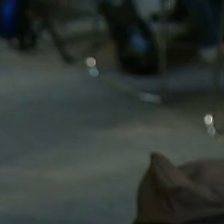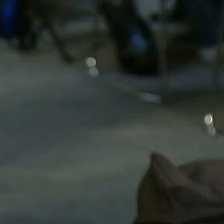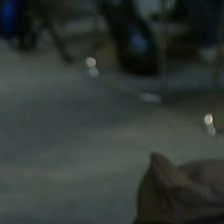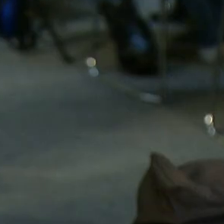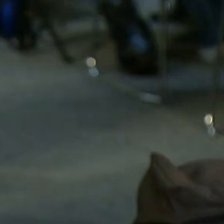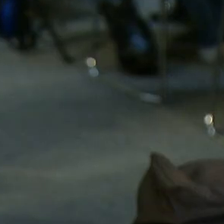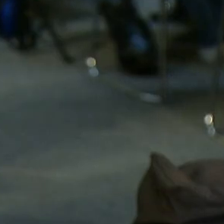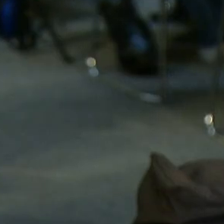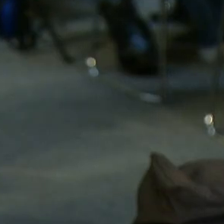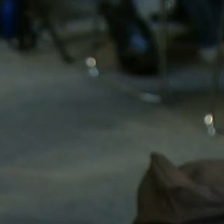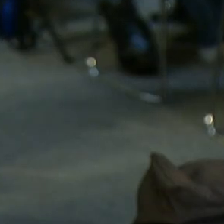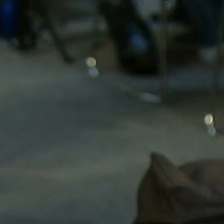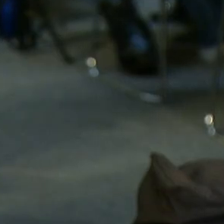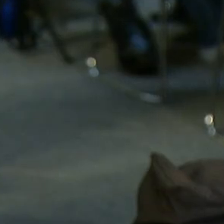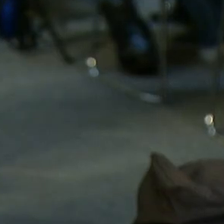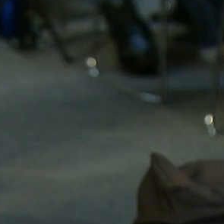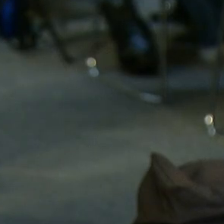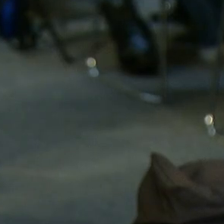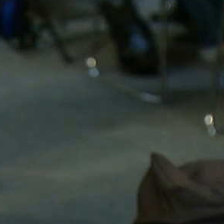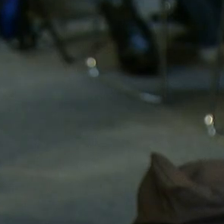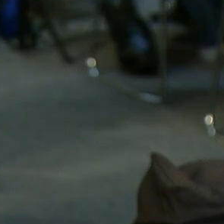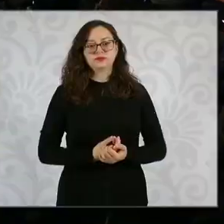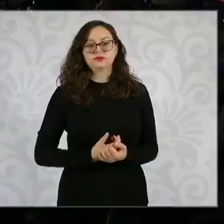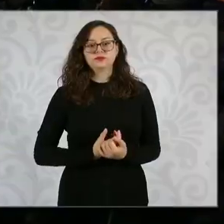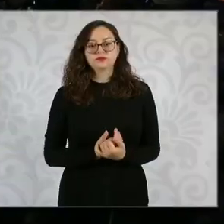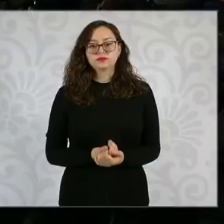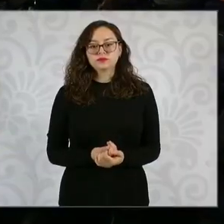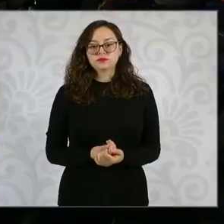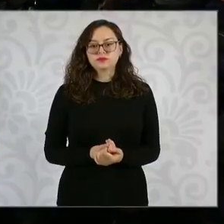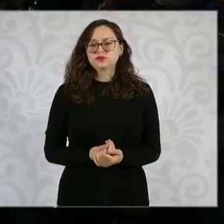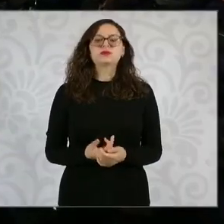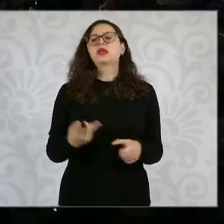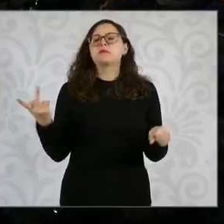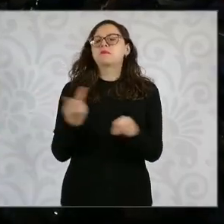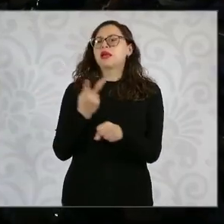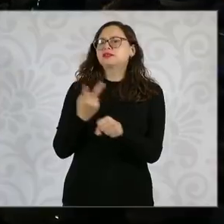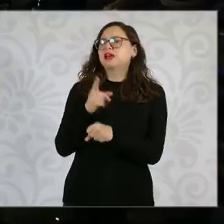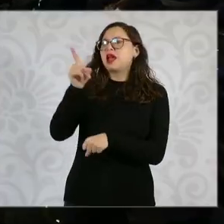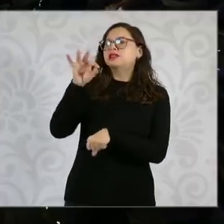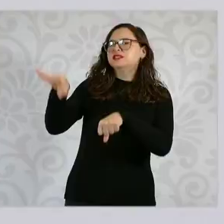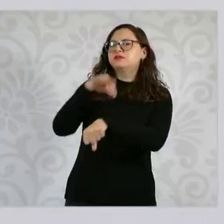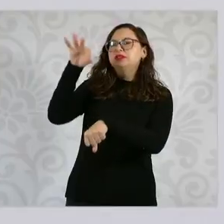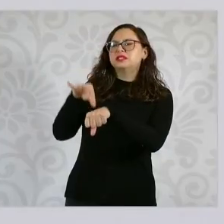como en esta situación de violencia. Sí.